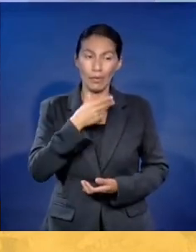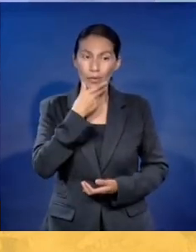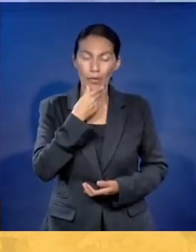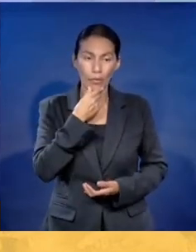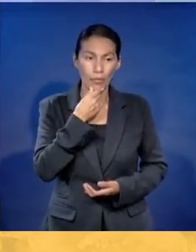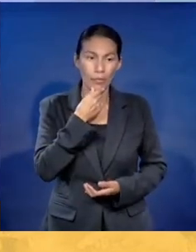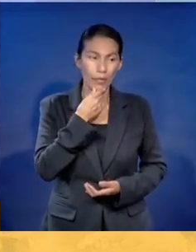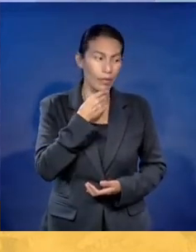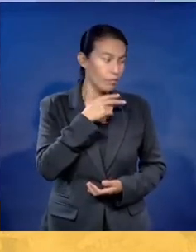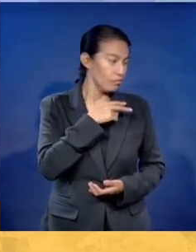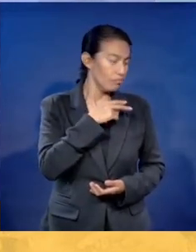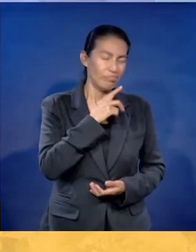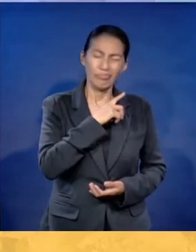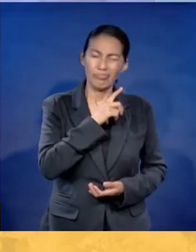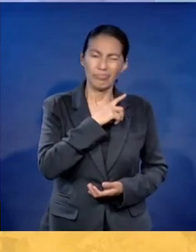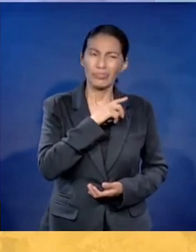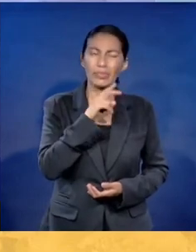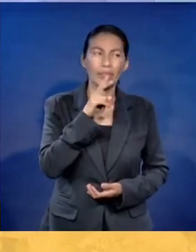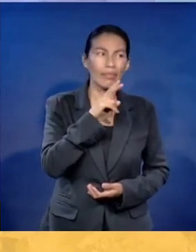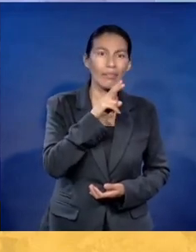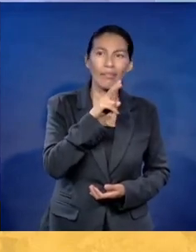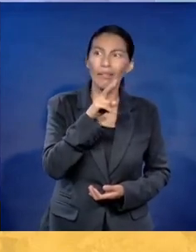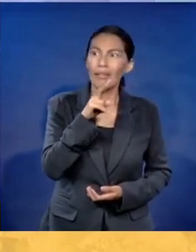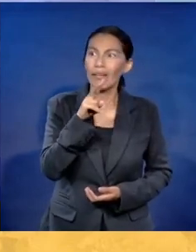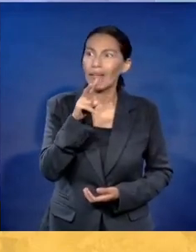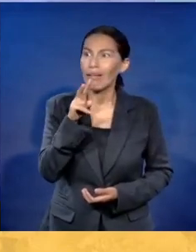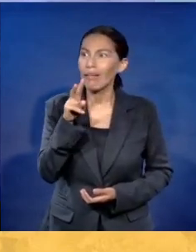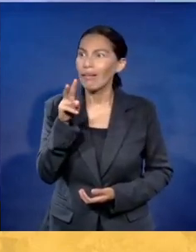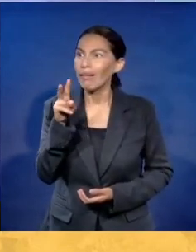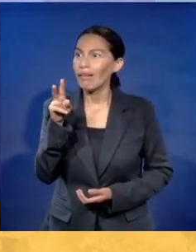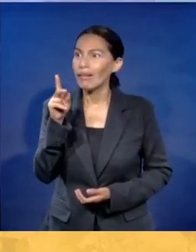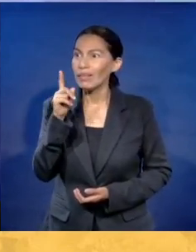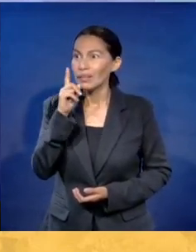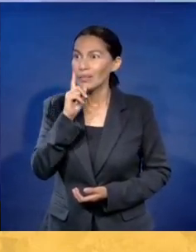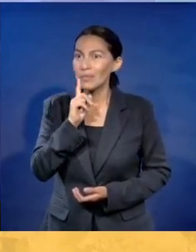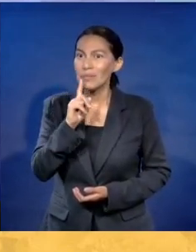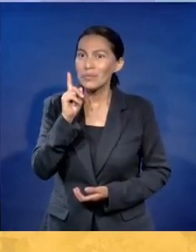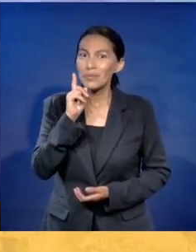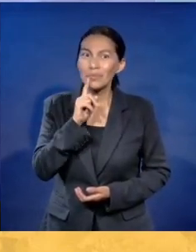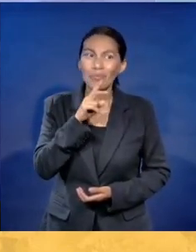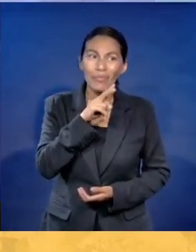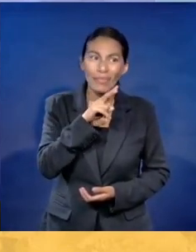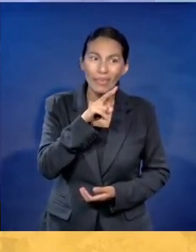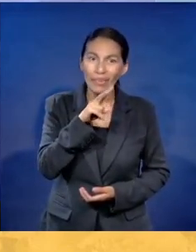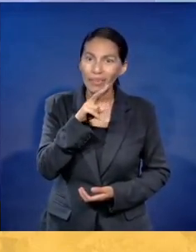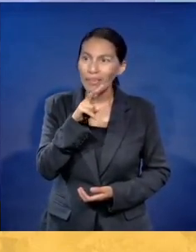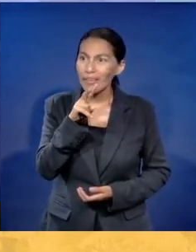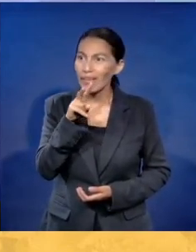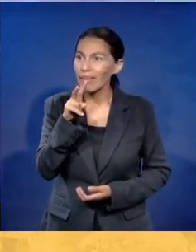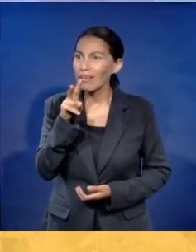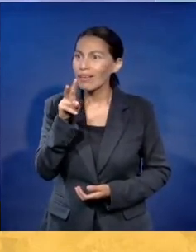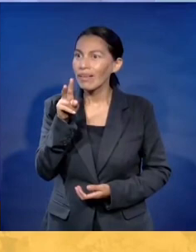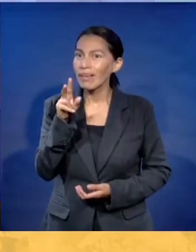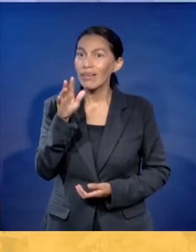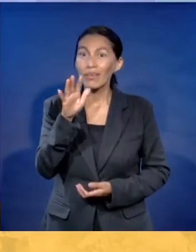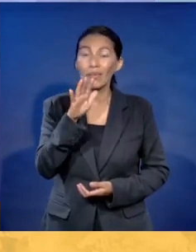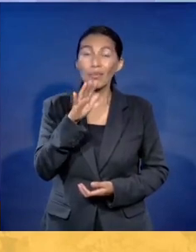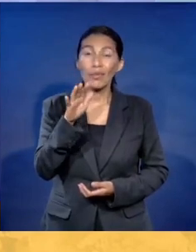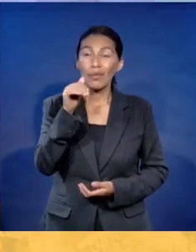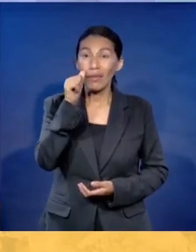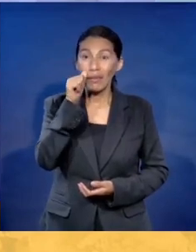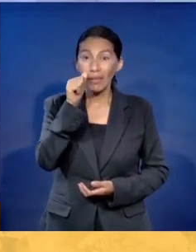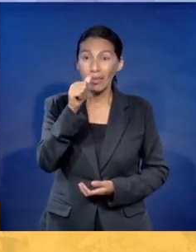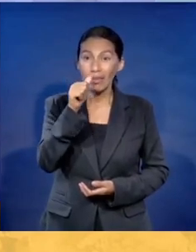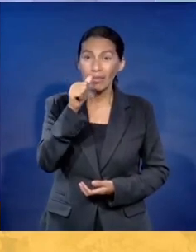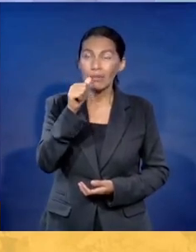siente que ya no la ama y que él ella no lo ama él anda con la mirada perdida vagando por todos lados está en todo menos en adorar